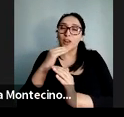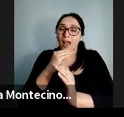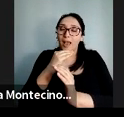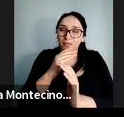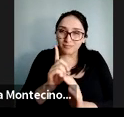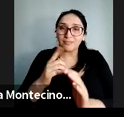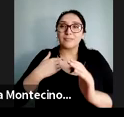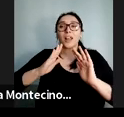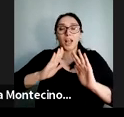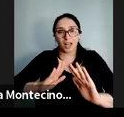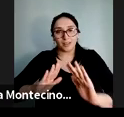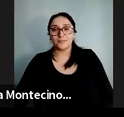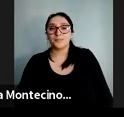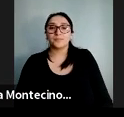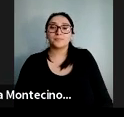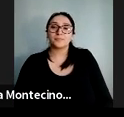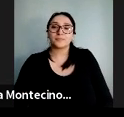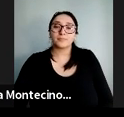poco.